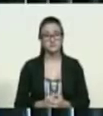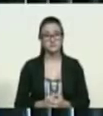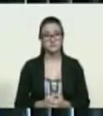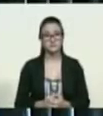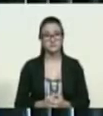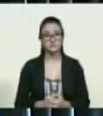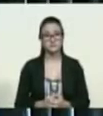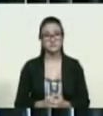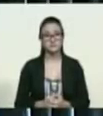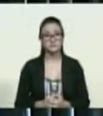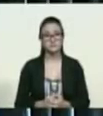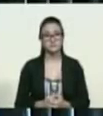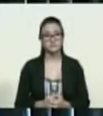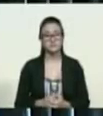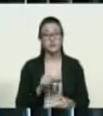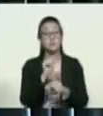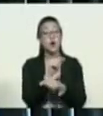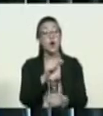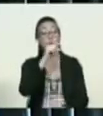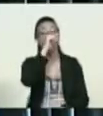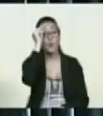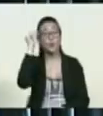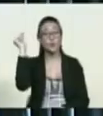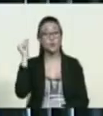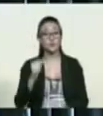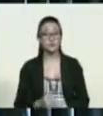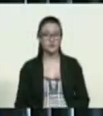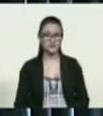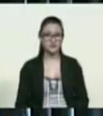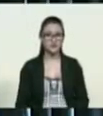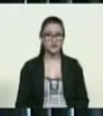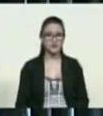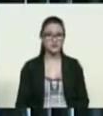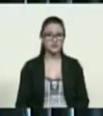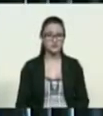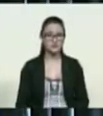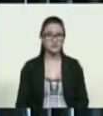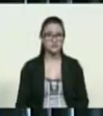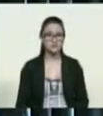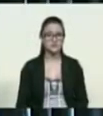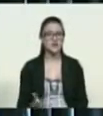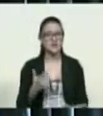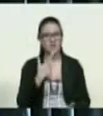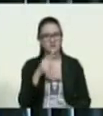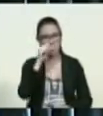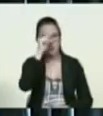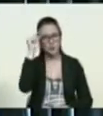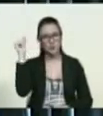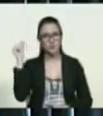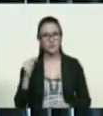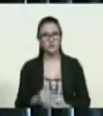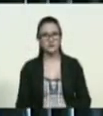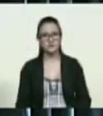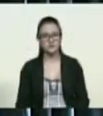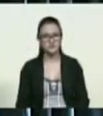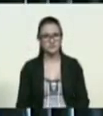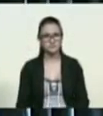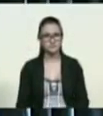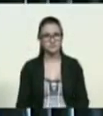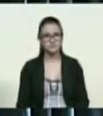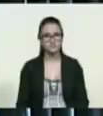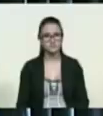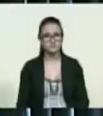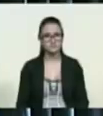Y tirar pajón a Julio Borges. ¿Qué va a decir ahora Borges? ¿Qué va a decir? Yo te reto que desmientas a